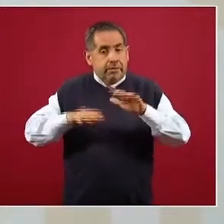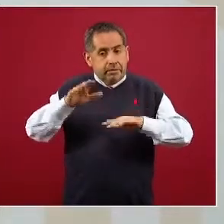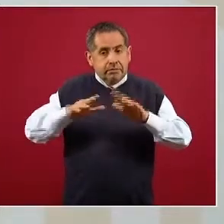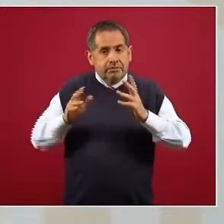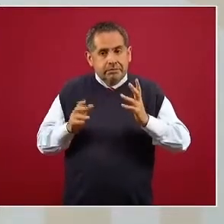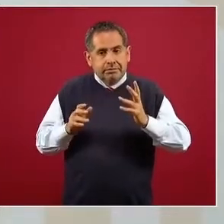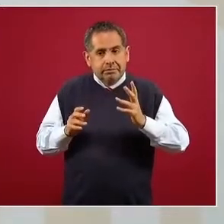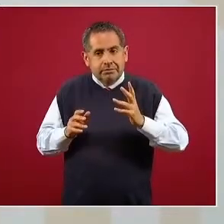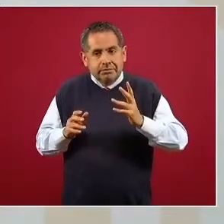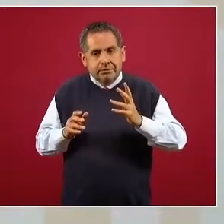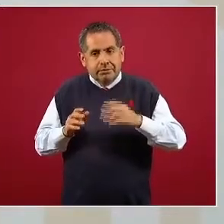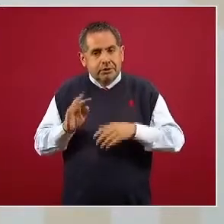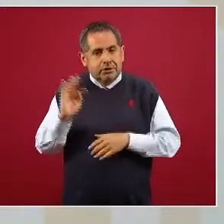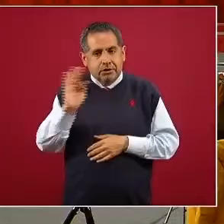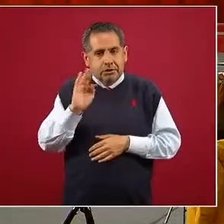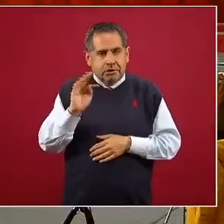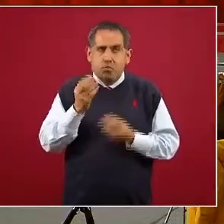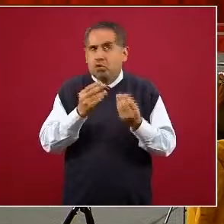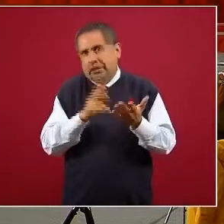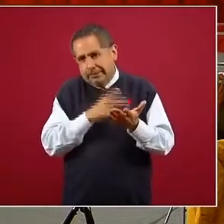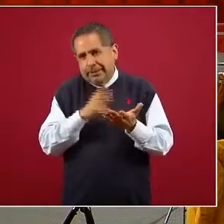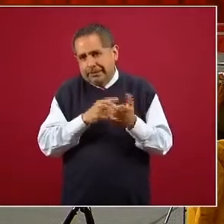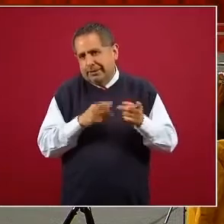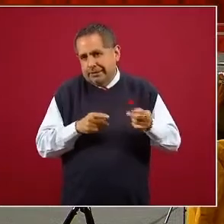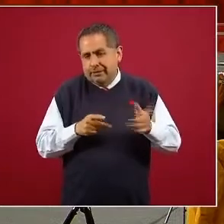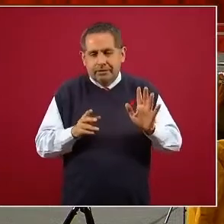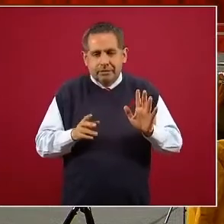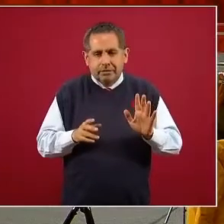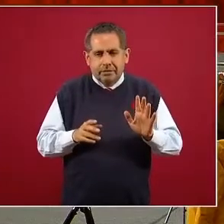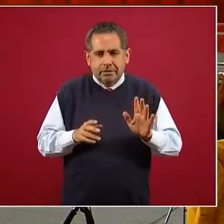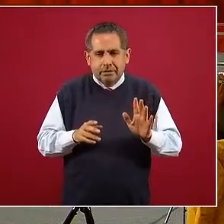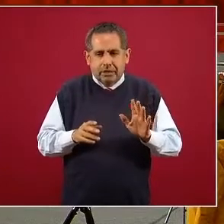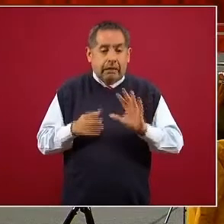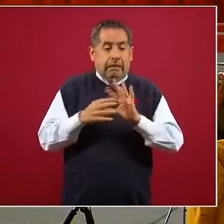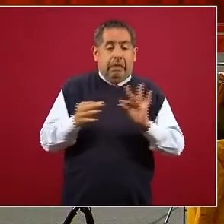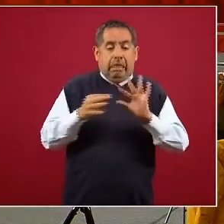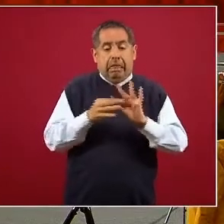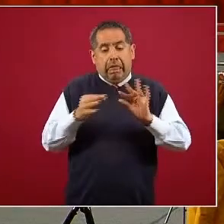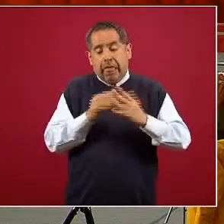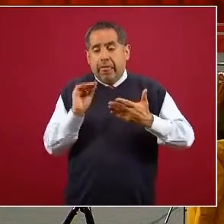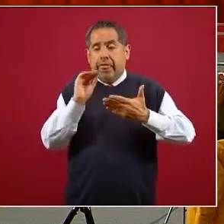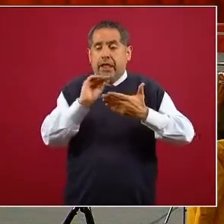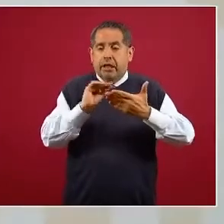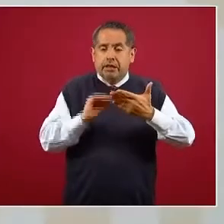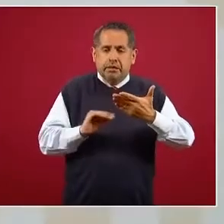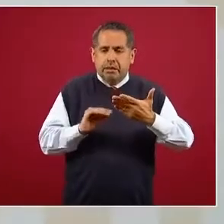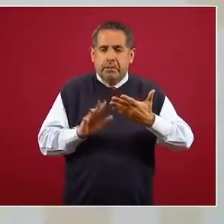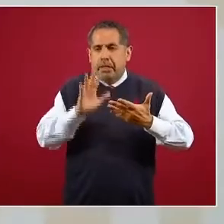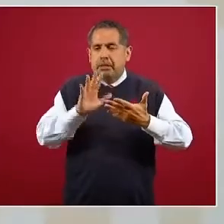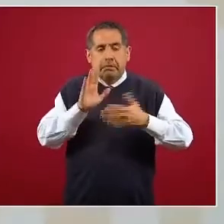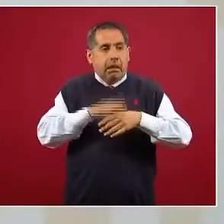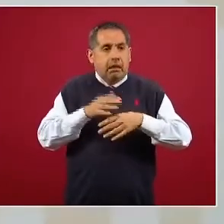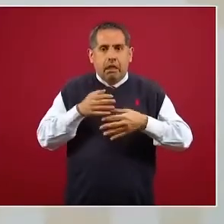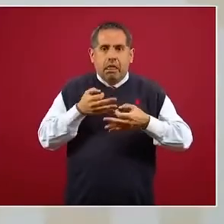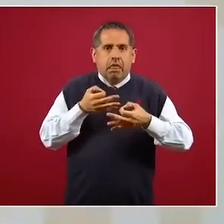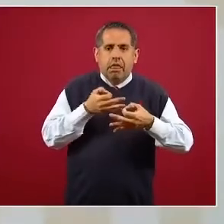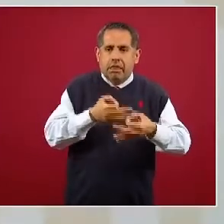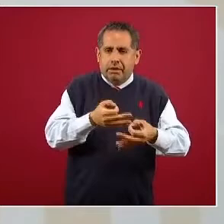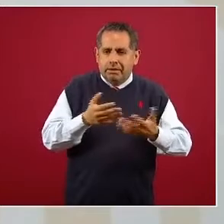veces, quizá no tan pocas veces, prefiere dar una historia que parezca más